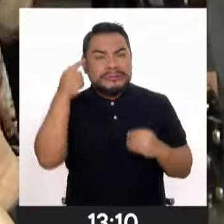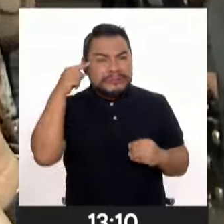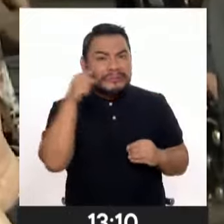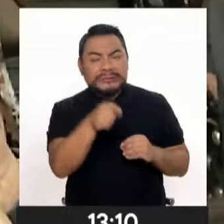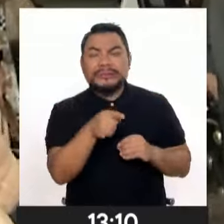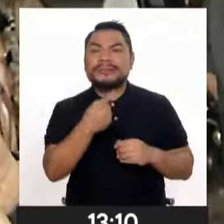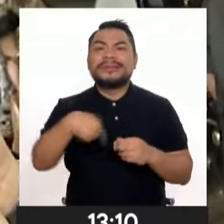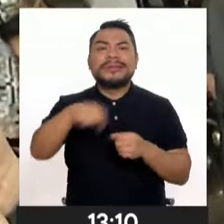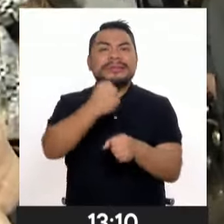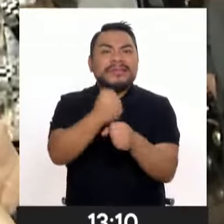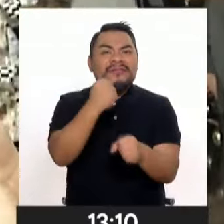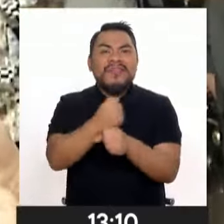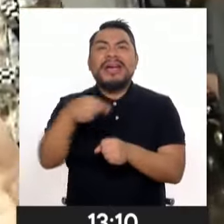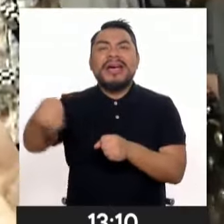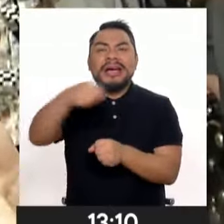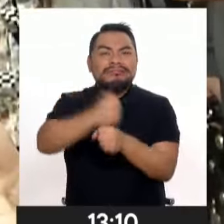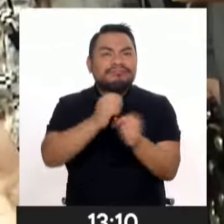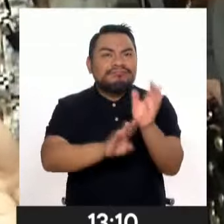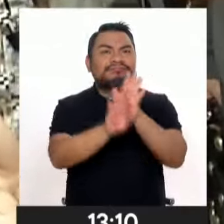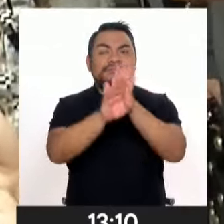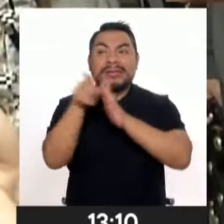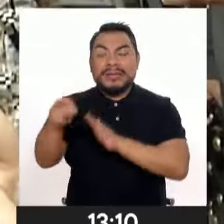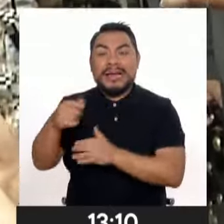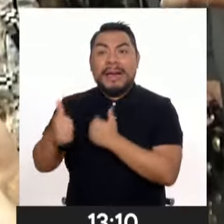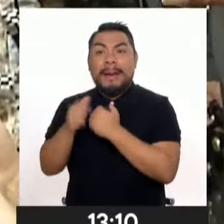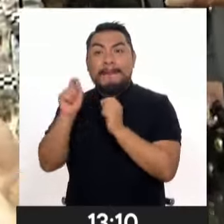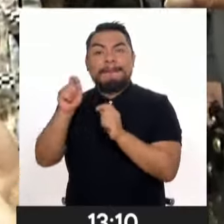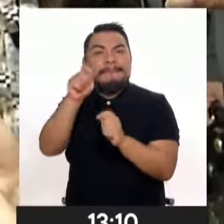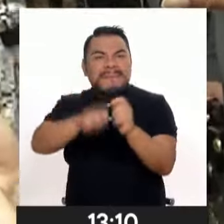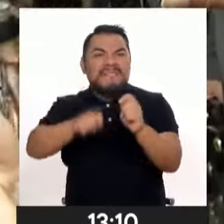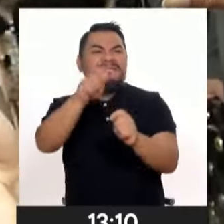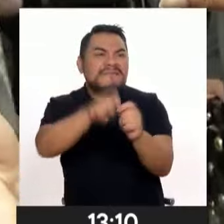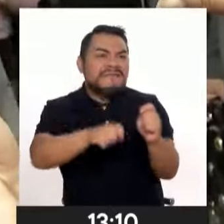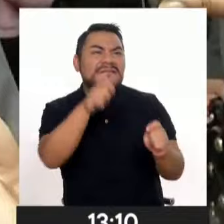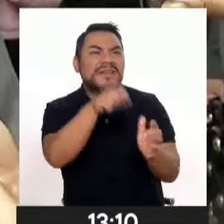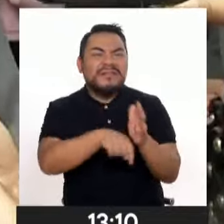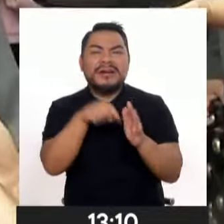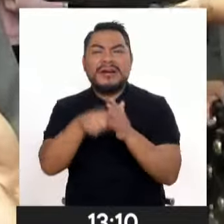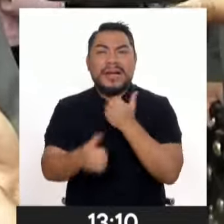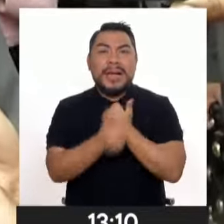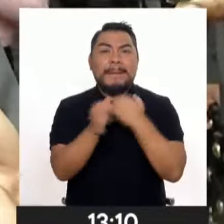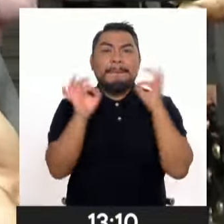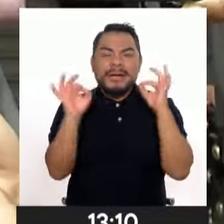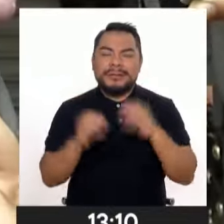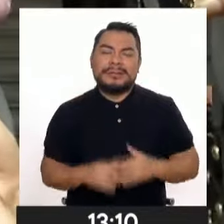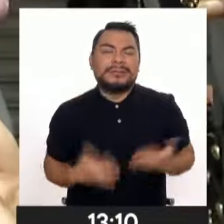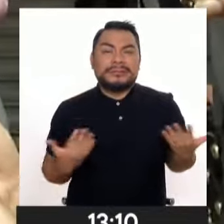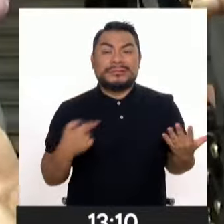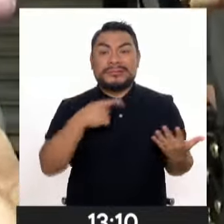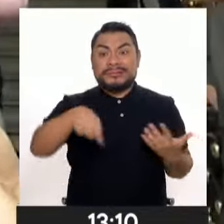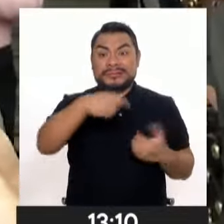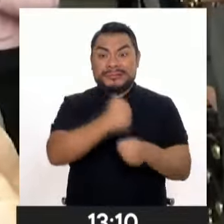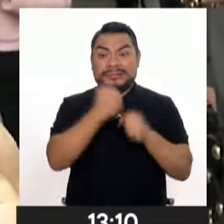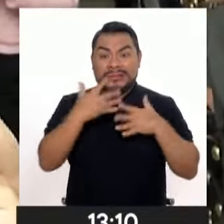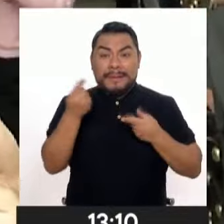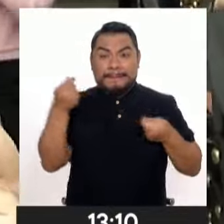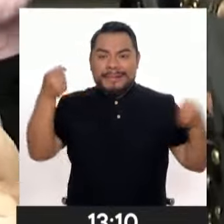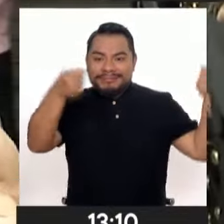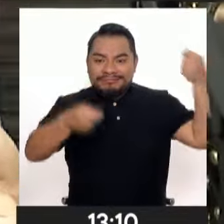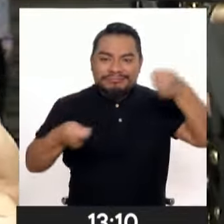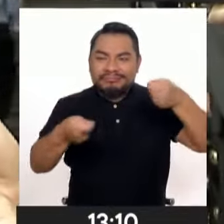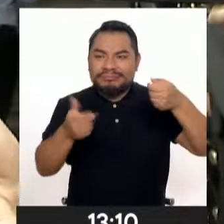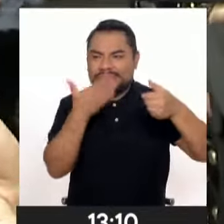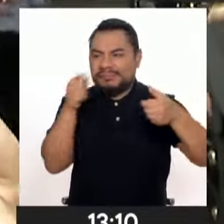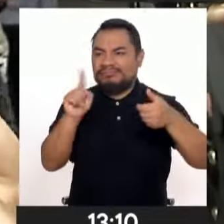la recuperación, que es el emprendedurismo. Entonces, cuando una persona, cuando hay un ambiente de inseguridad, lo que hacen los inversionistas